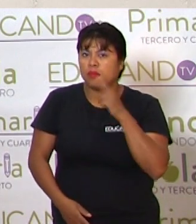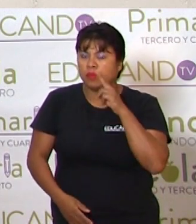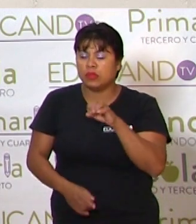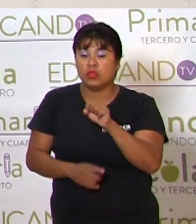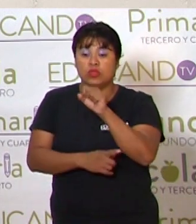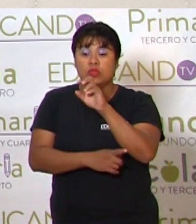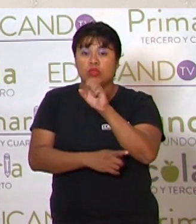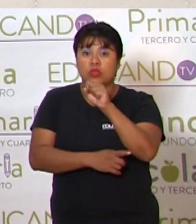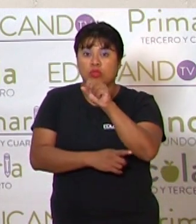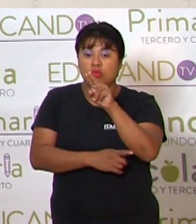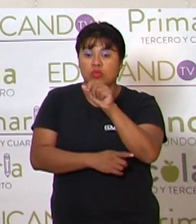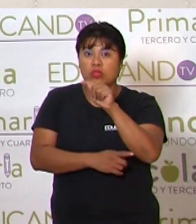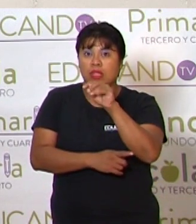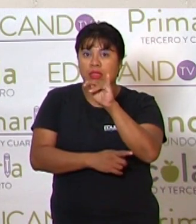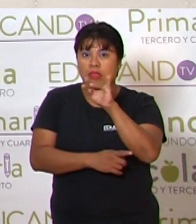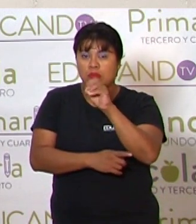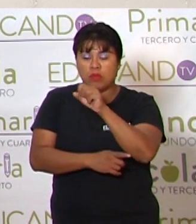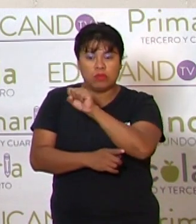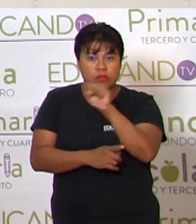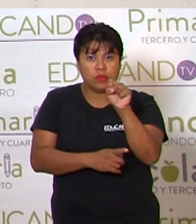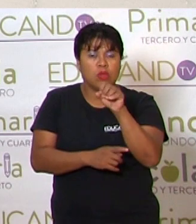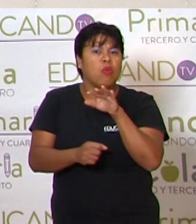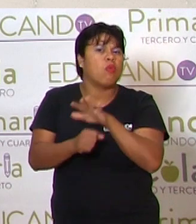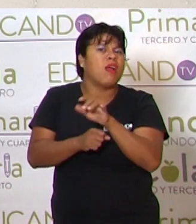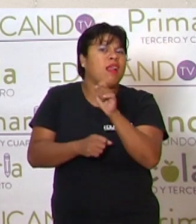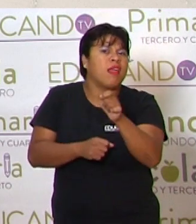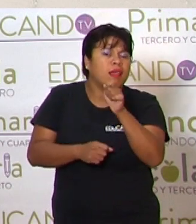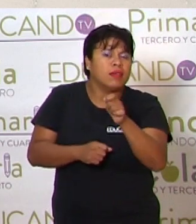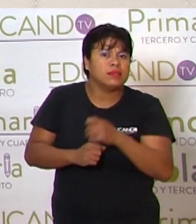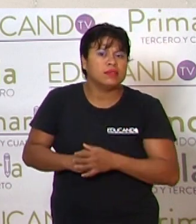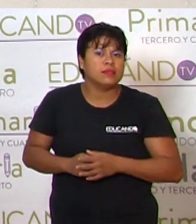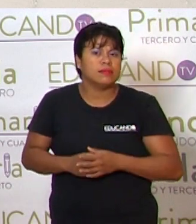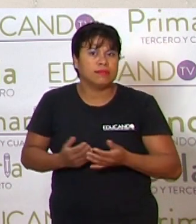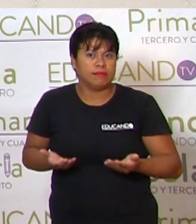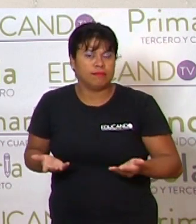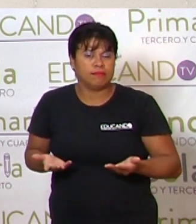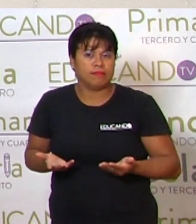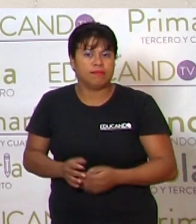¿Identificamos el sustantivo? ¿Cuál es el sustantivo?